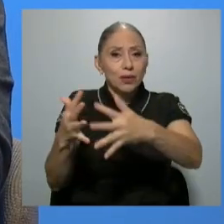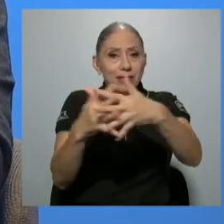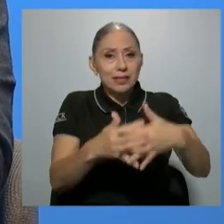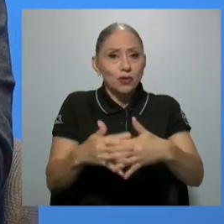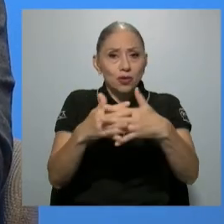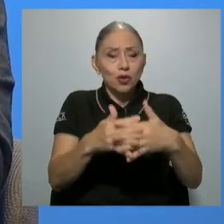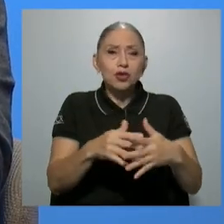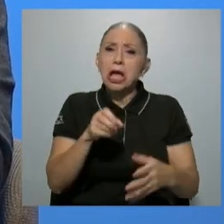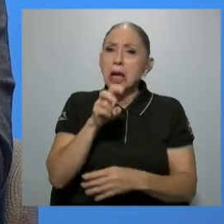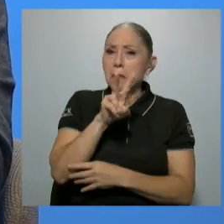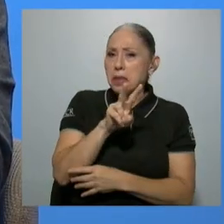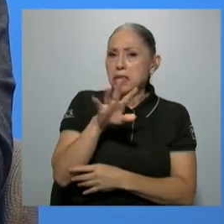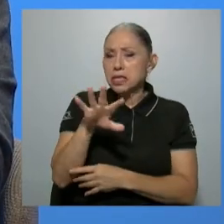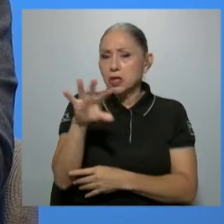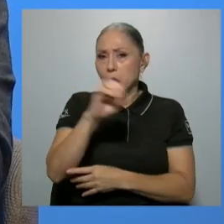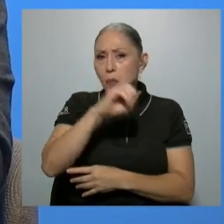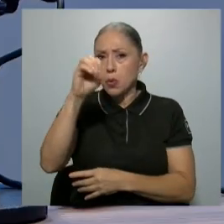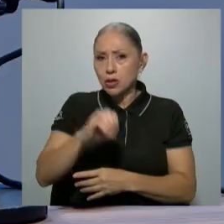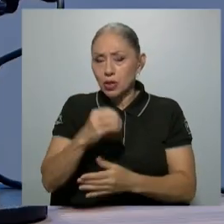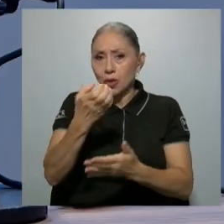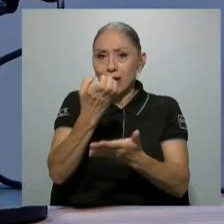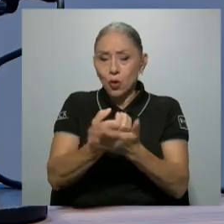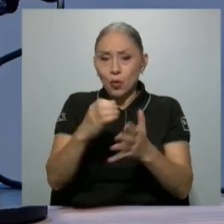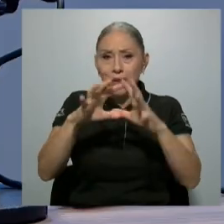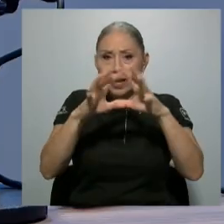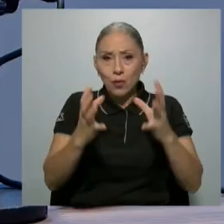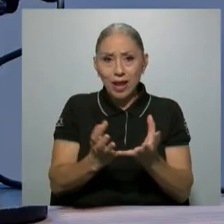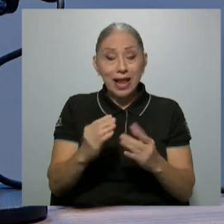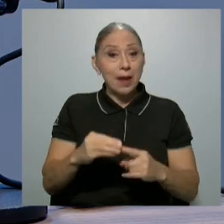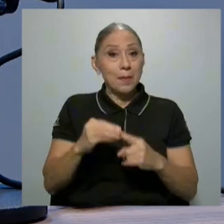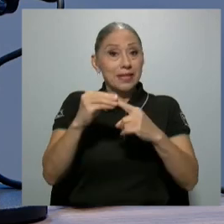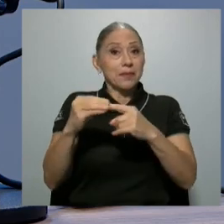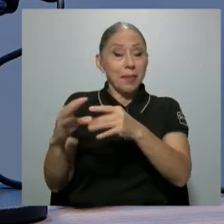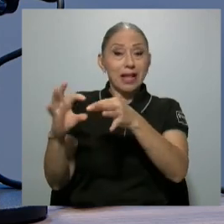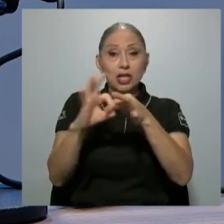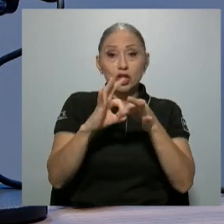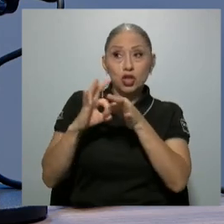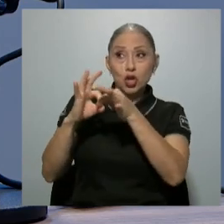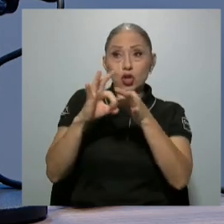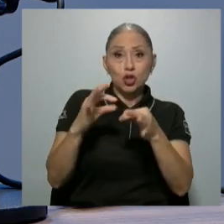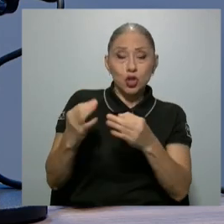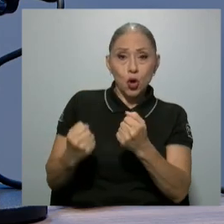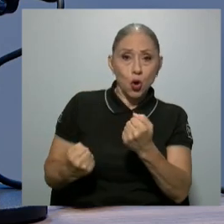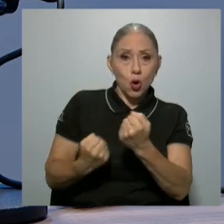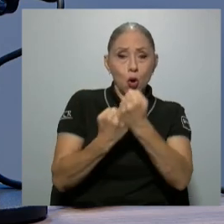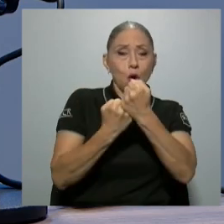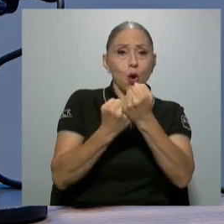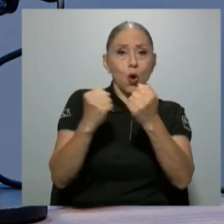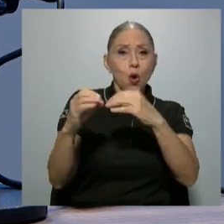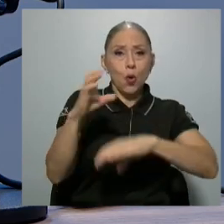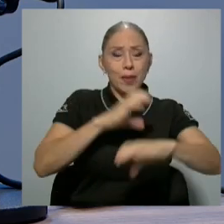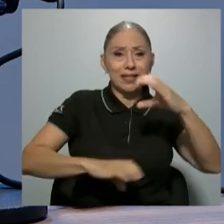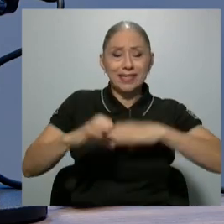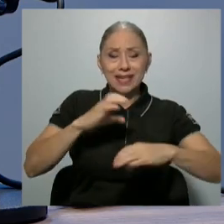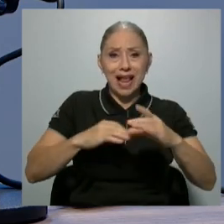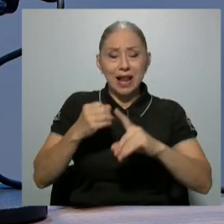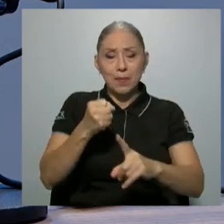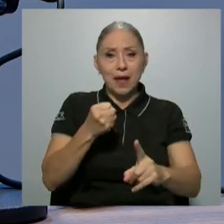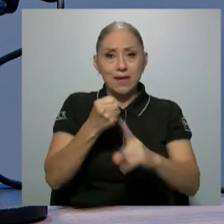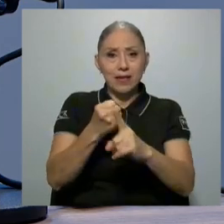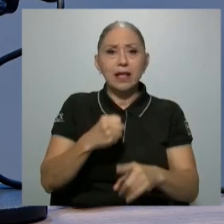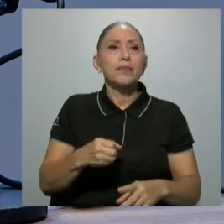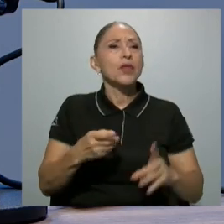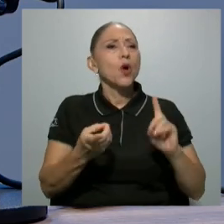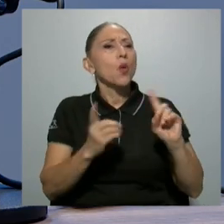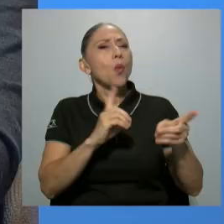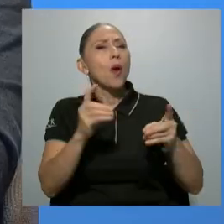20-25% de la economía global y además nuestro principal socio comercial en mucho sentido va a afectar a la economía mundial. ¿Qué porcentaje? Tal vez para... En